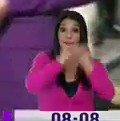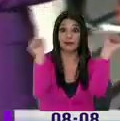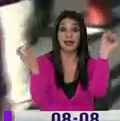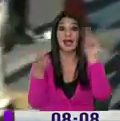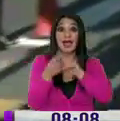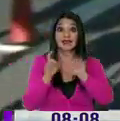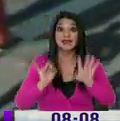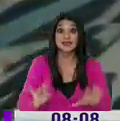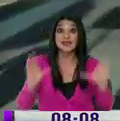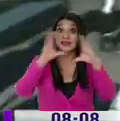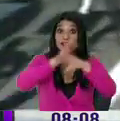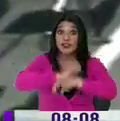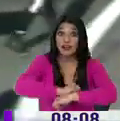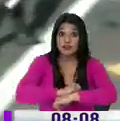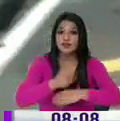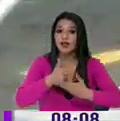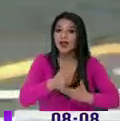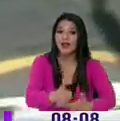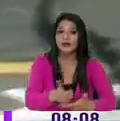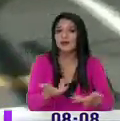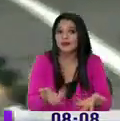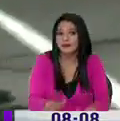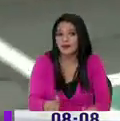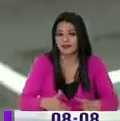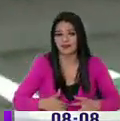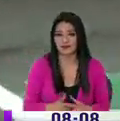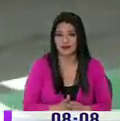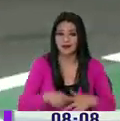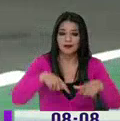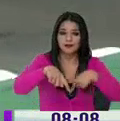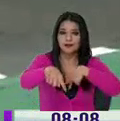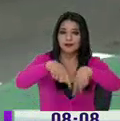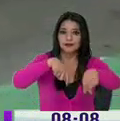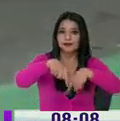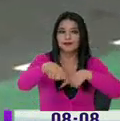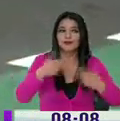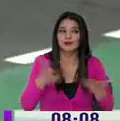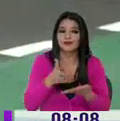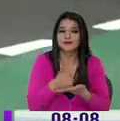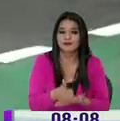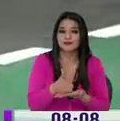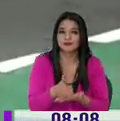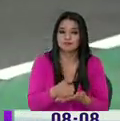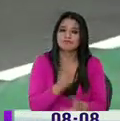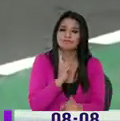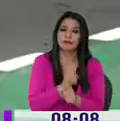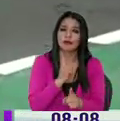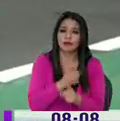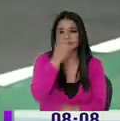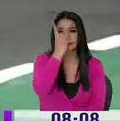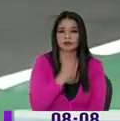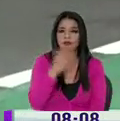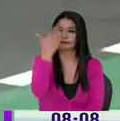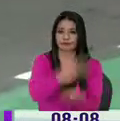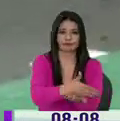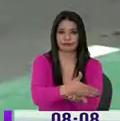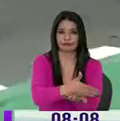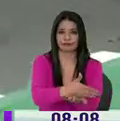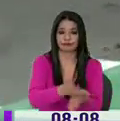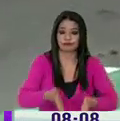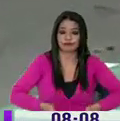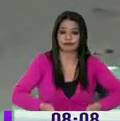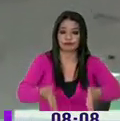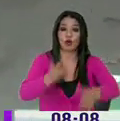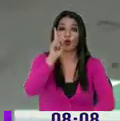noche, no ayudaba en horas pico y en horas valle a la movilidad del sector. Así que se ha tomado la decisión no solo de este